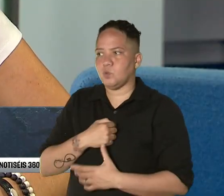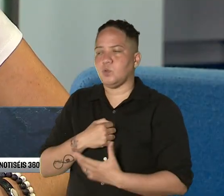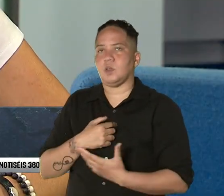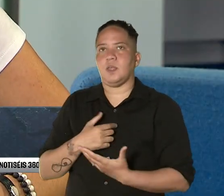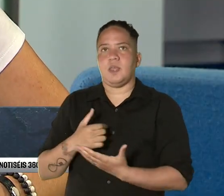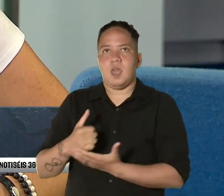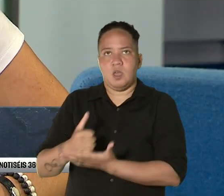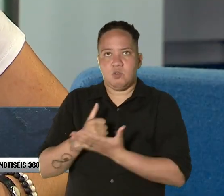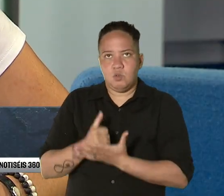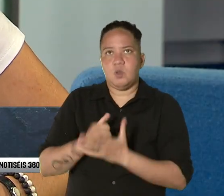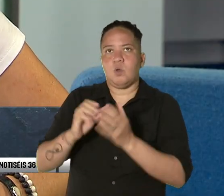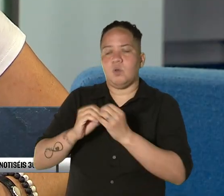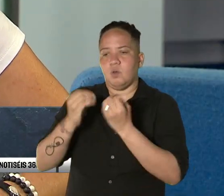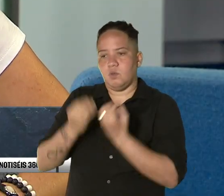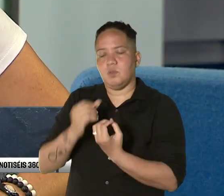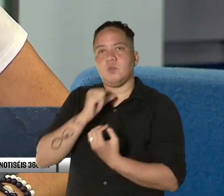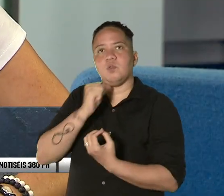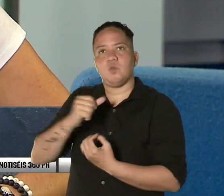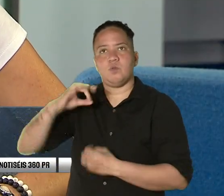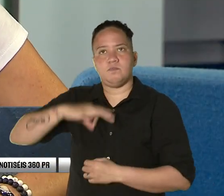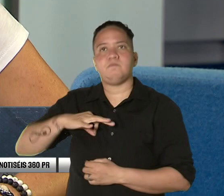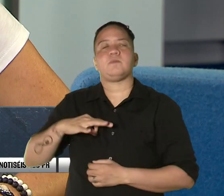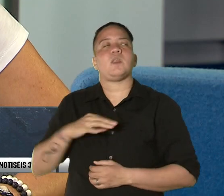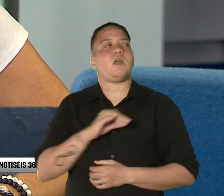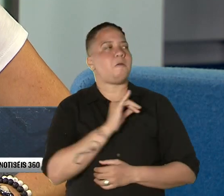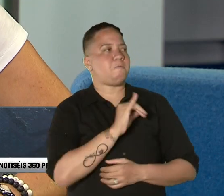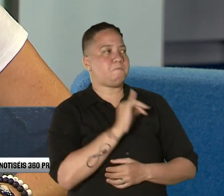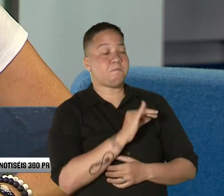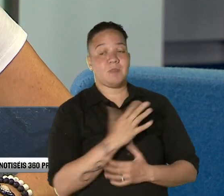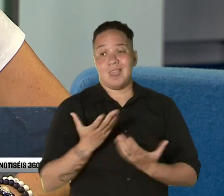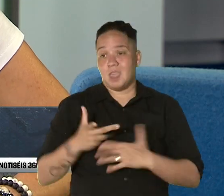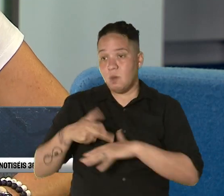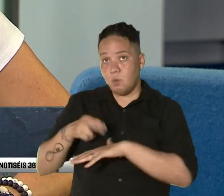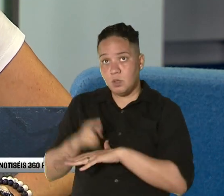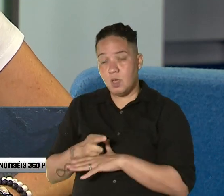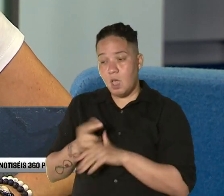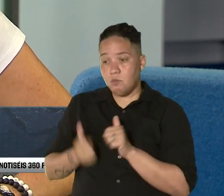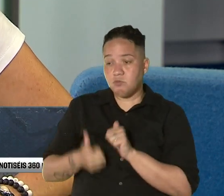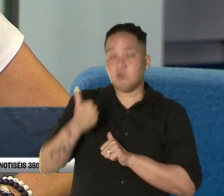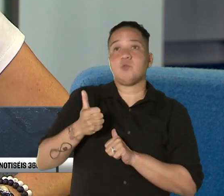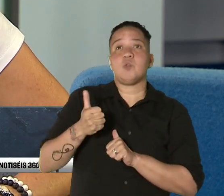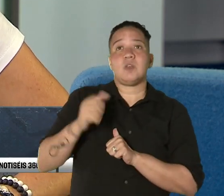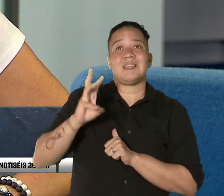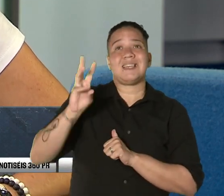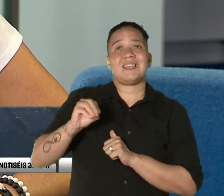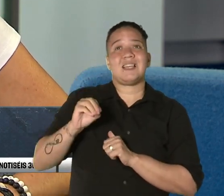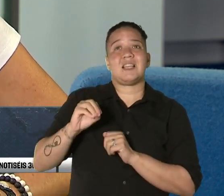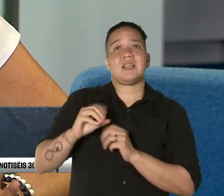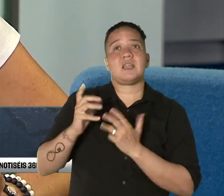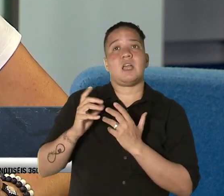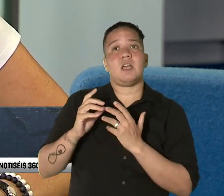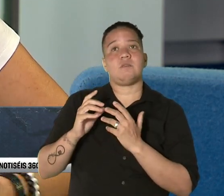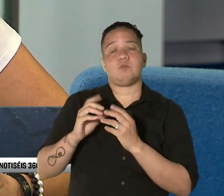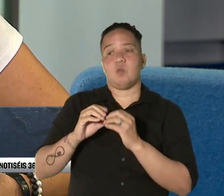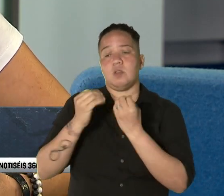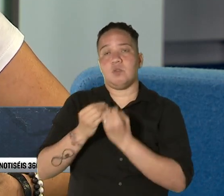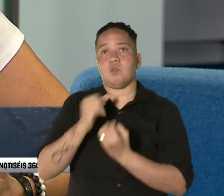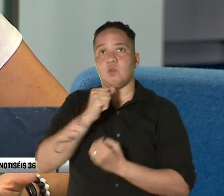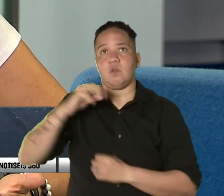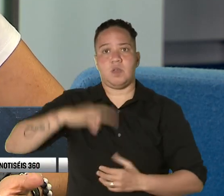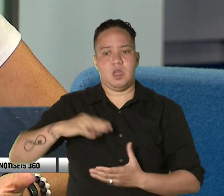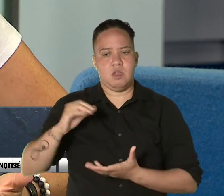subvenciones a organizaciones sin fines de lucro aquí en Puerto Rico hay sobre 60 organizaciones sin fines de lucro que han recibido